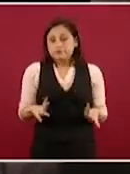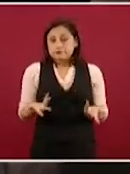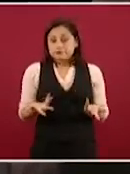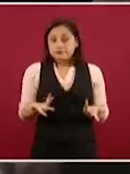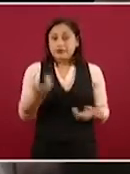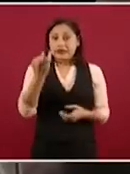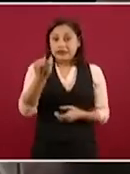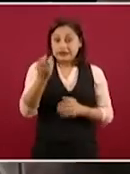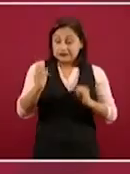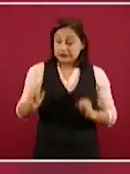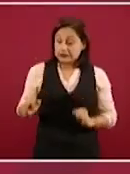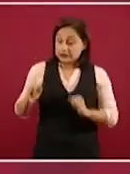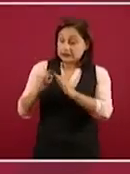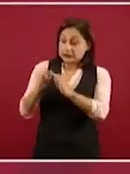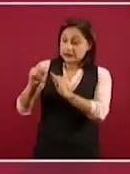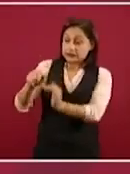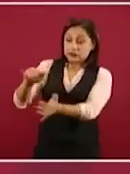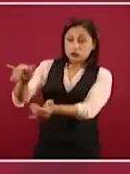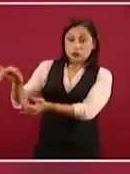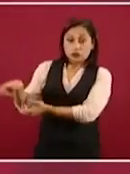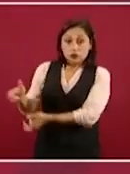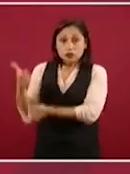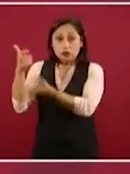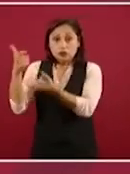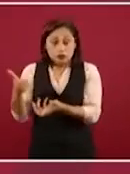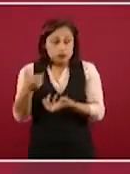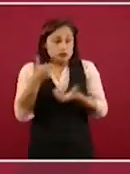se obtengan nos permitan